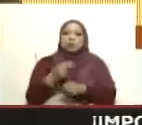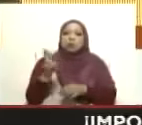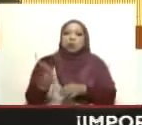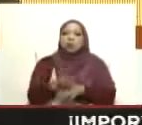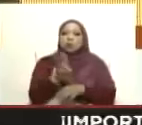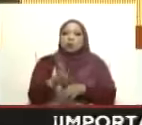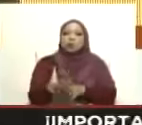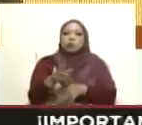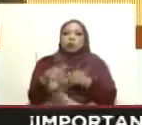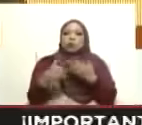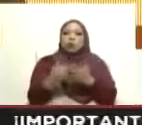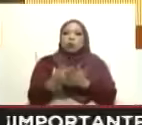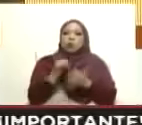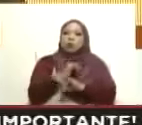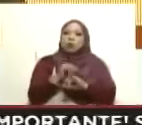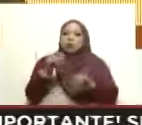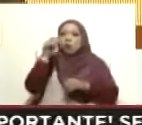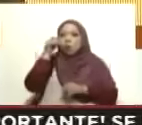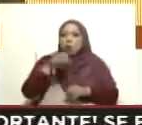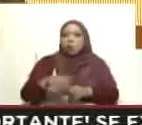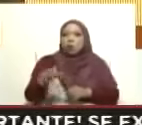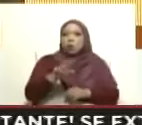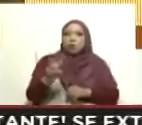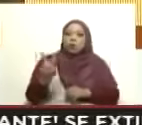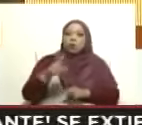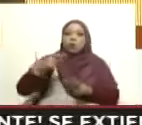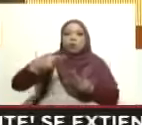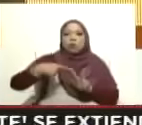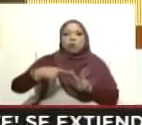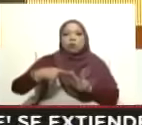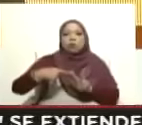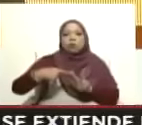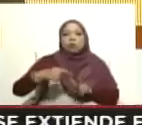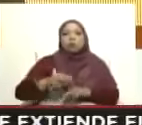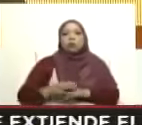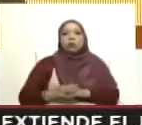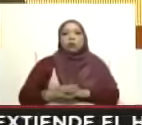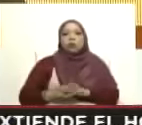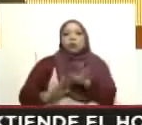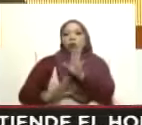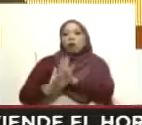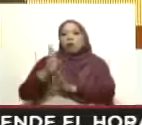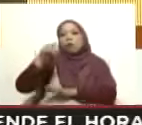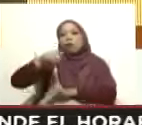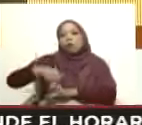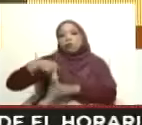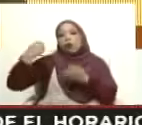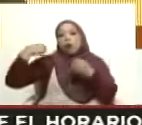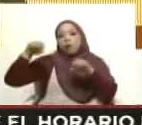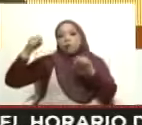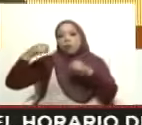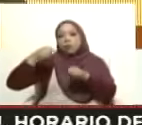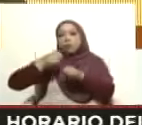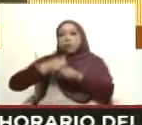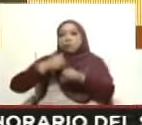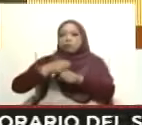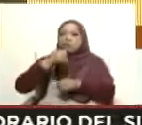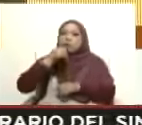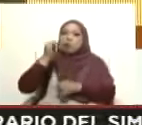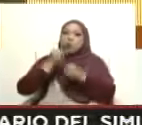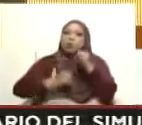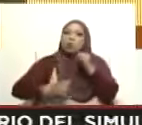no se lo van a permitir el pueblo de Venezuela va va a salir masivamente como salió hoy en el simulacro Pero va a salir